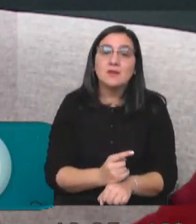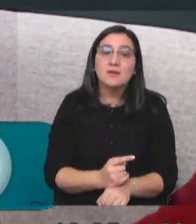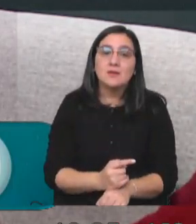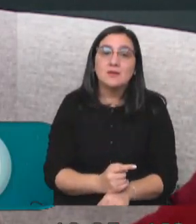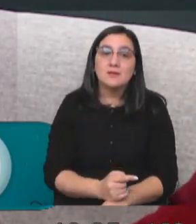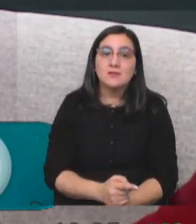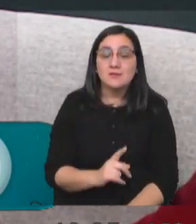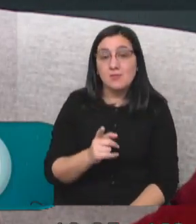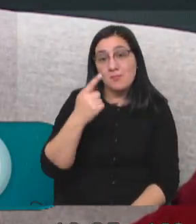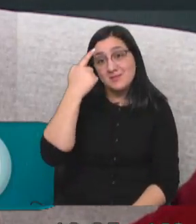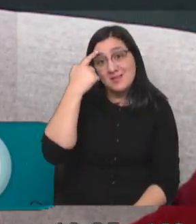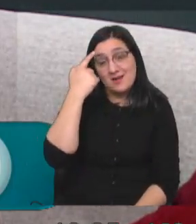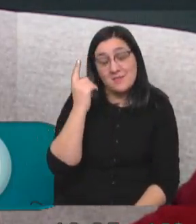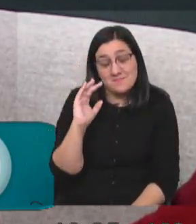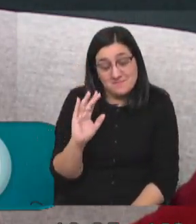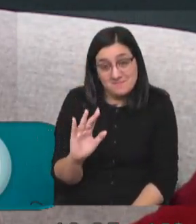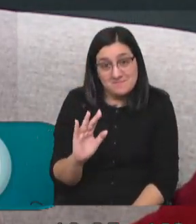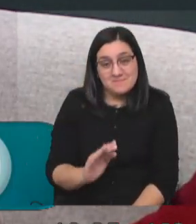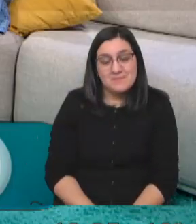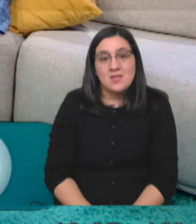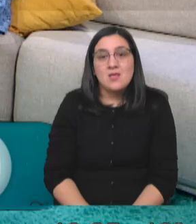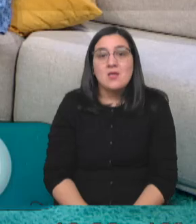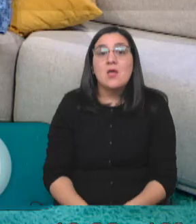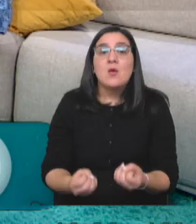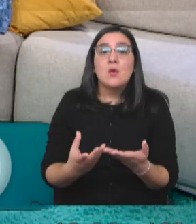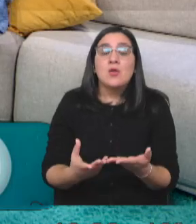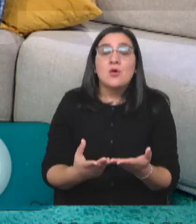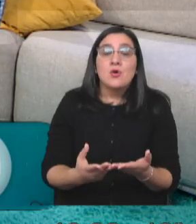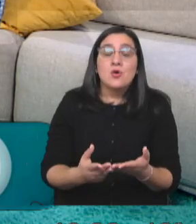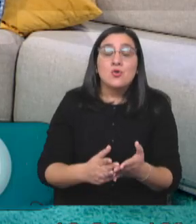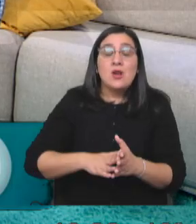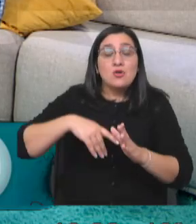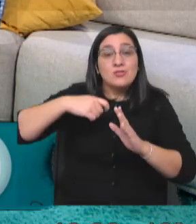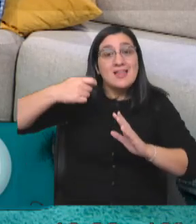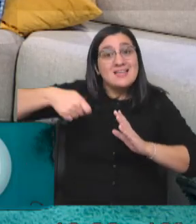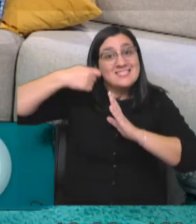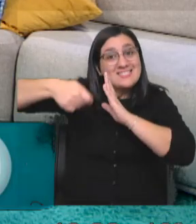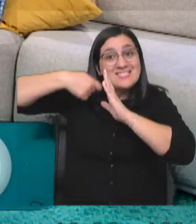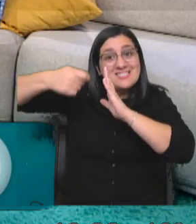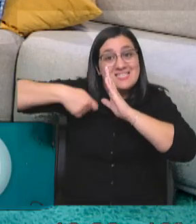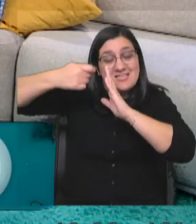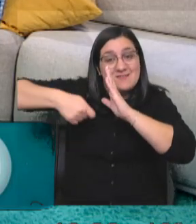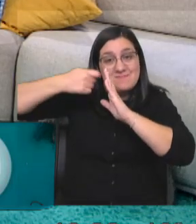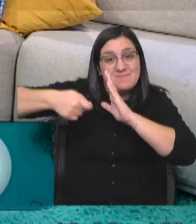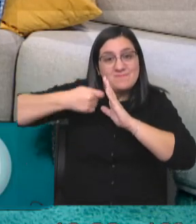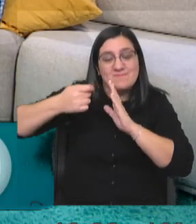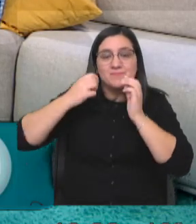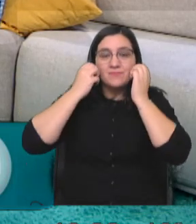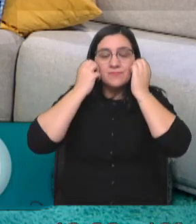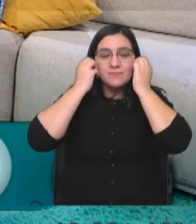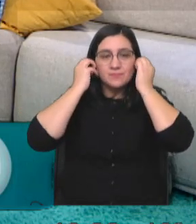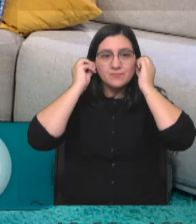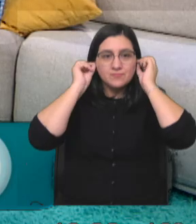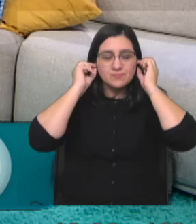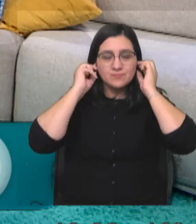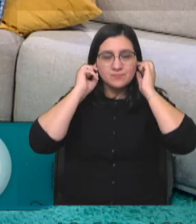Tengo que pensar, ¿no? Sí, me gustó. Bueno, arrancamos con algo que está en el cine. A ver. Cada vez que aparece un estreno del amigo